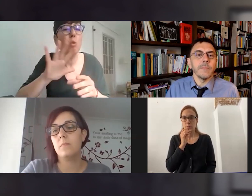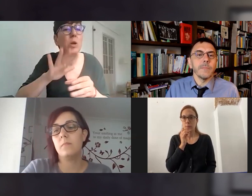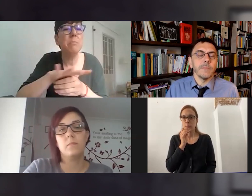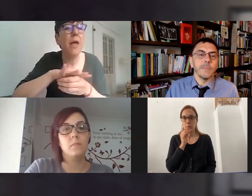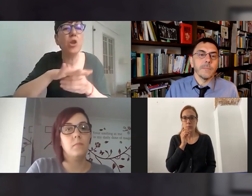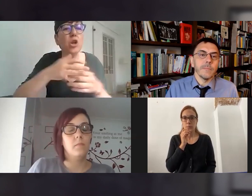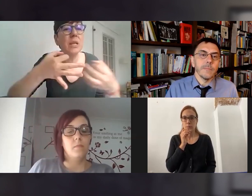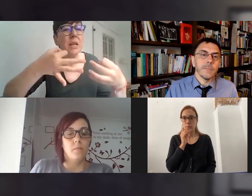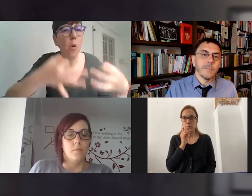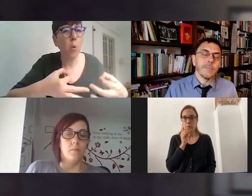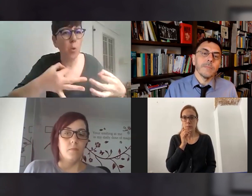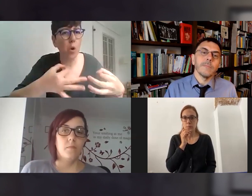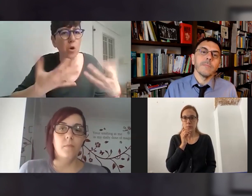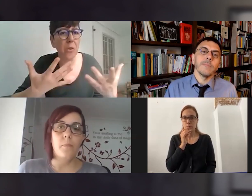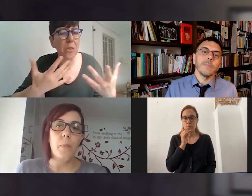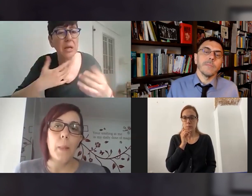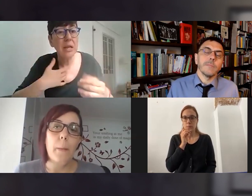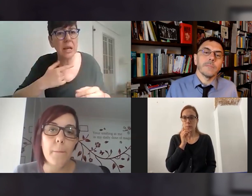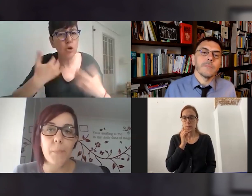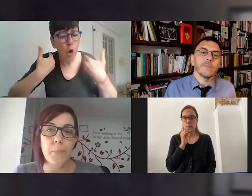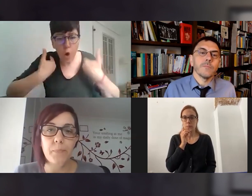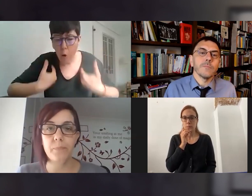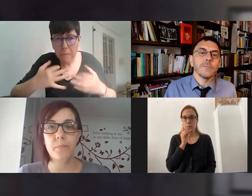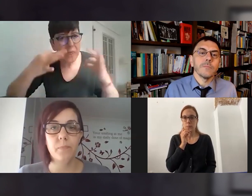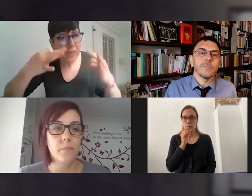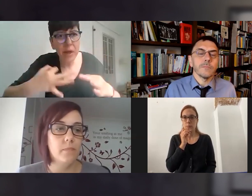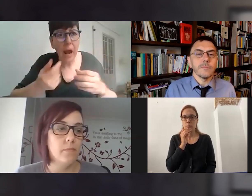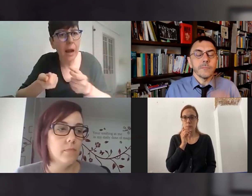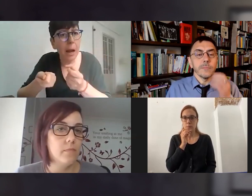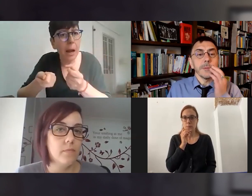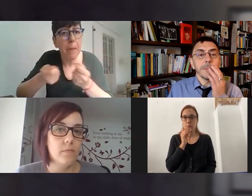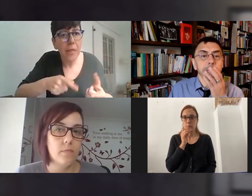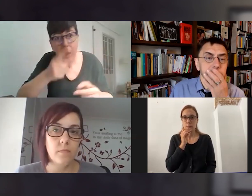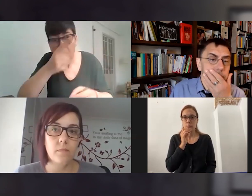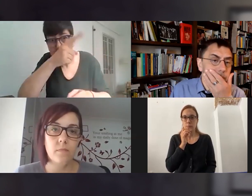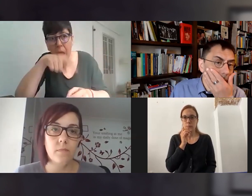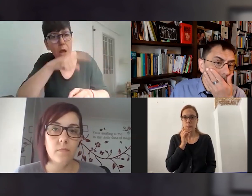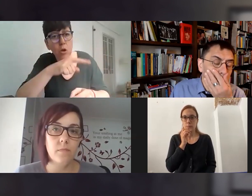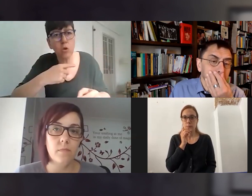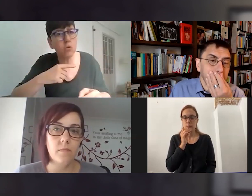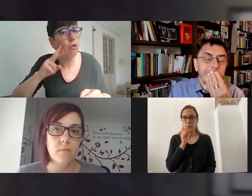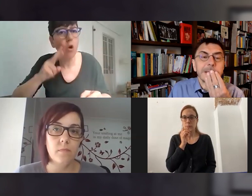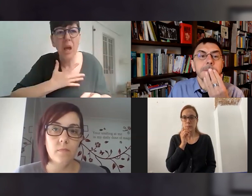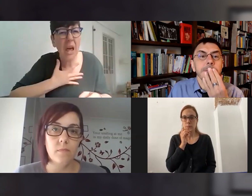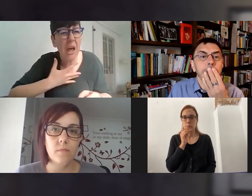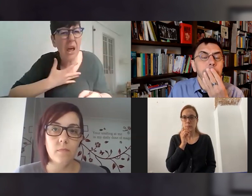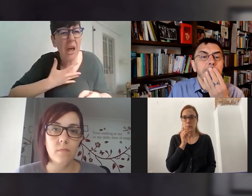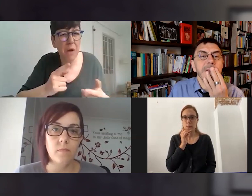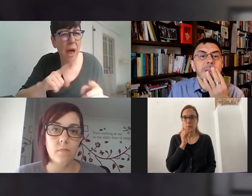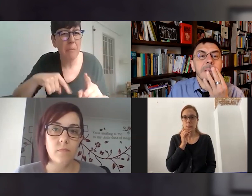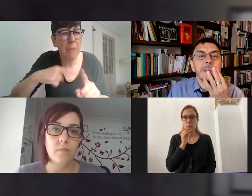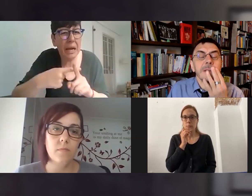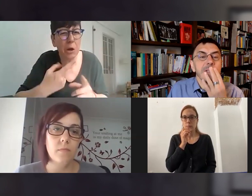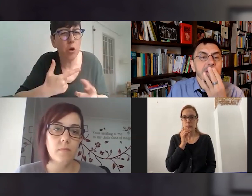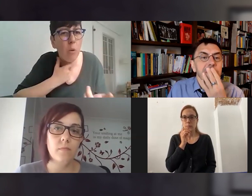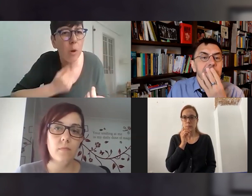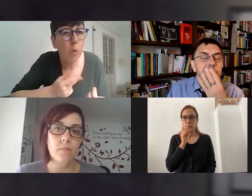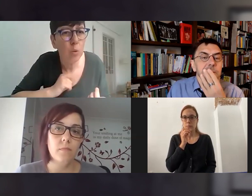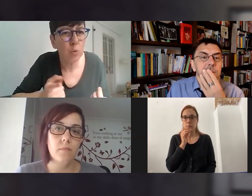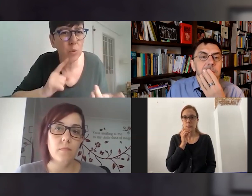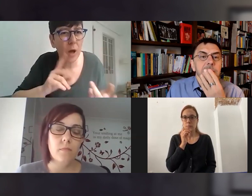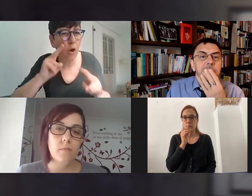expectativa. Las instituciones no son lugares seguros y estoy totalmente convencida y no